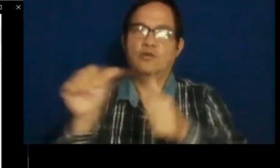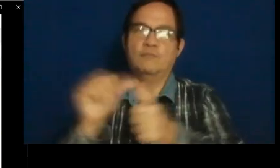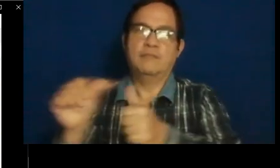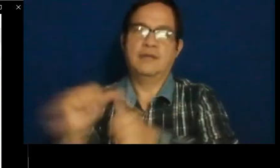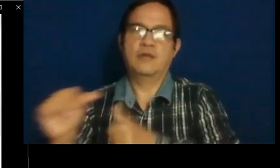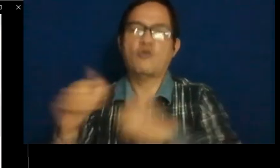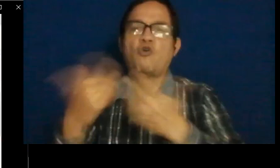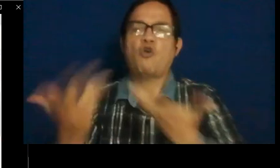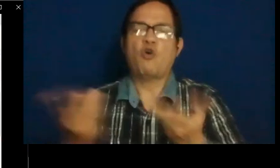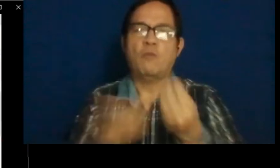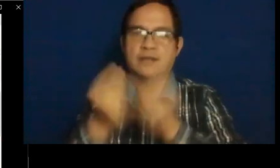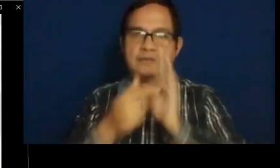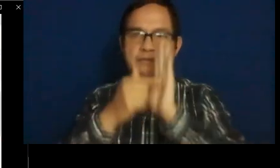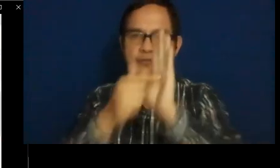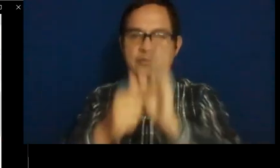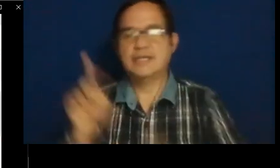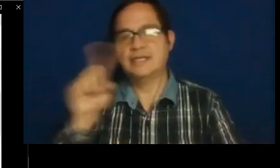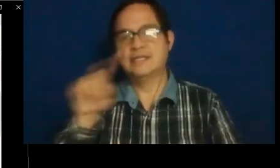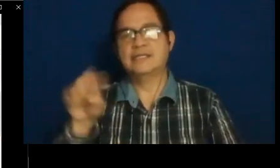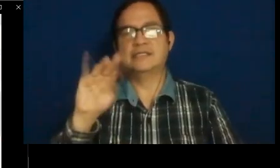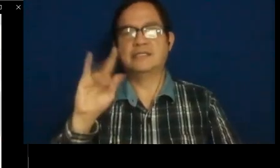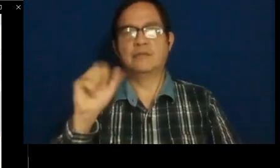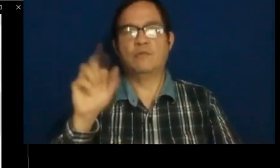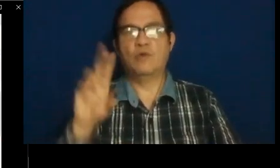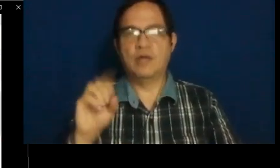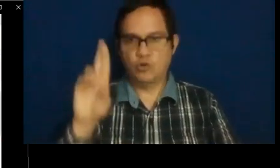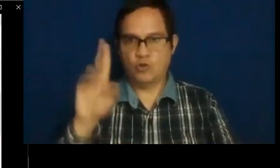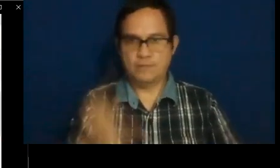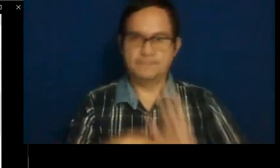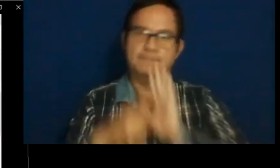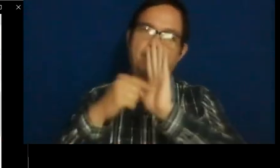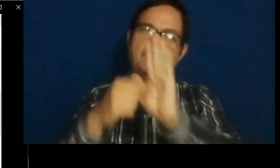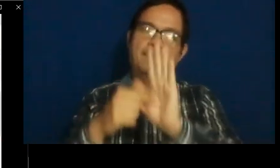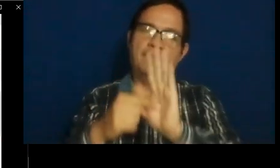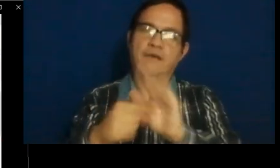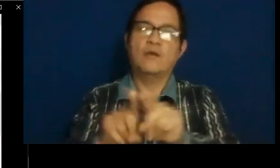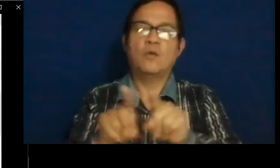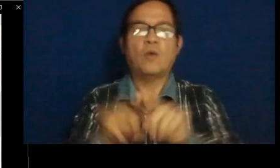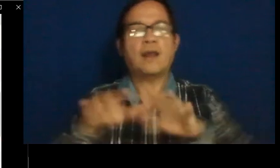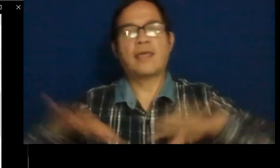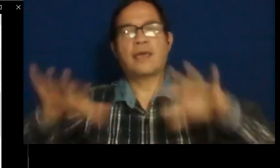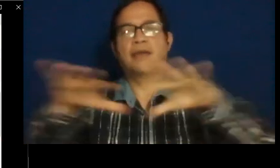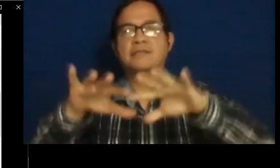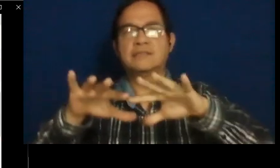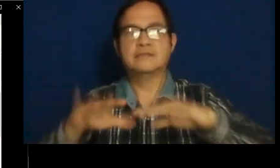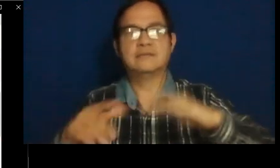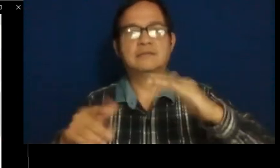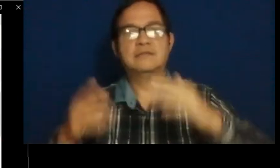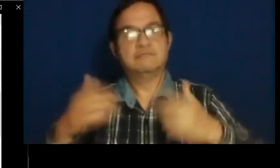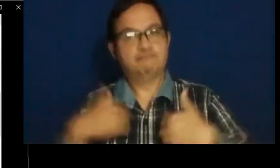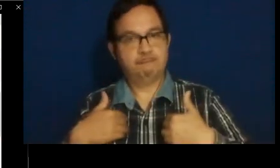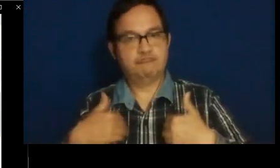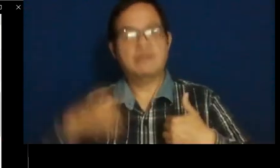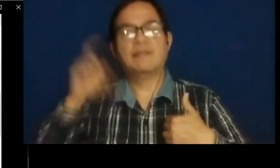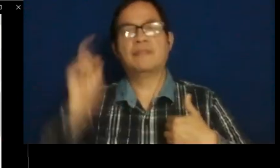Entonces, voy aquí al simulador, selecciono mi escenario. Para mi caso en particular